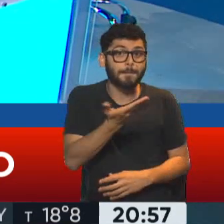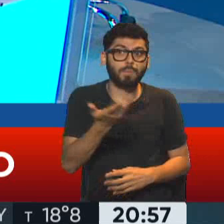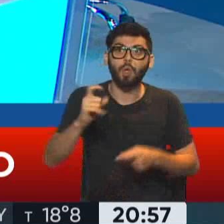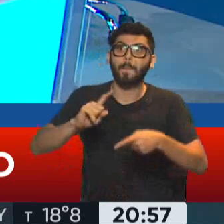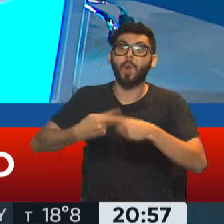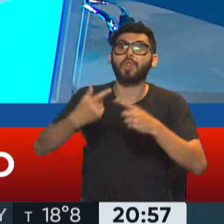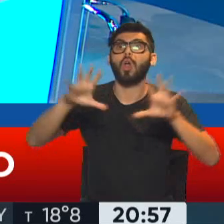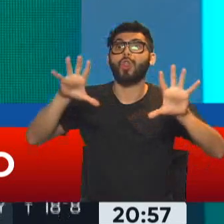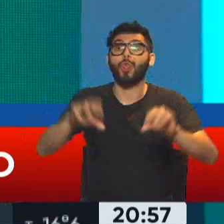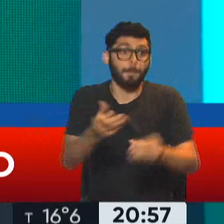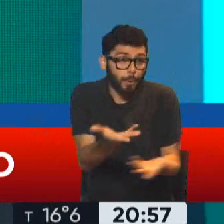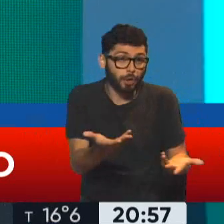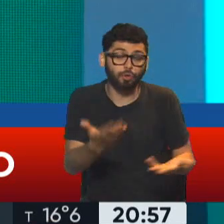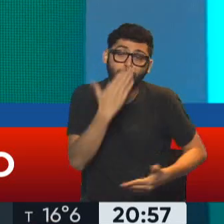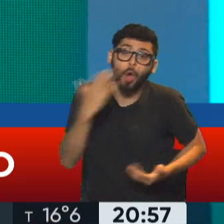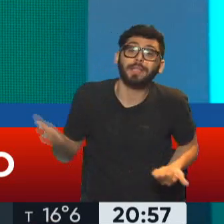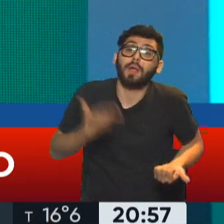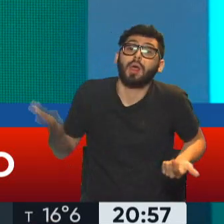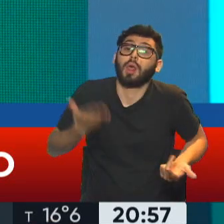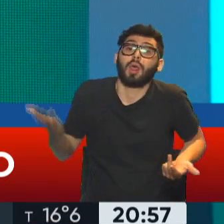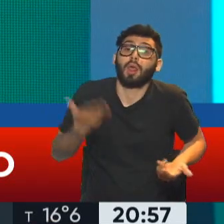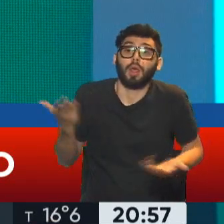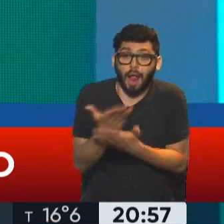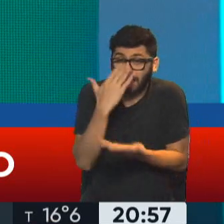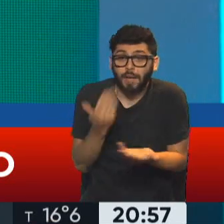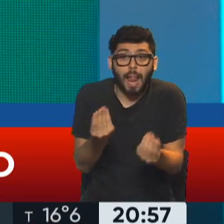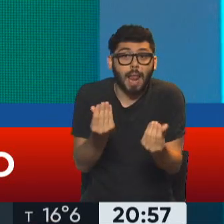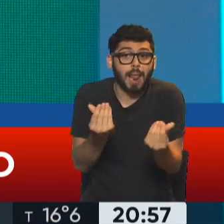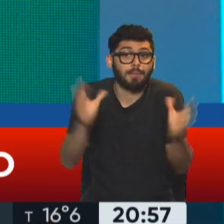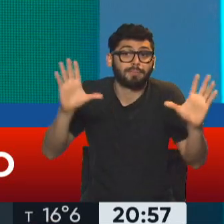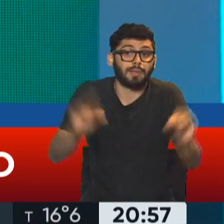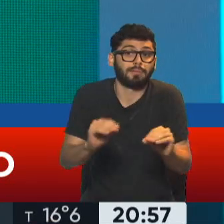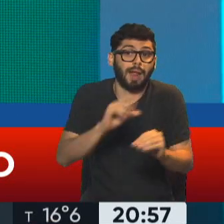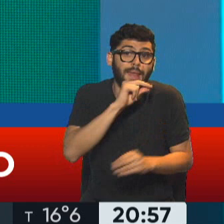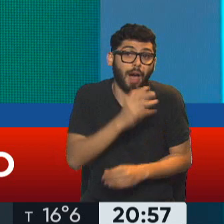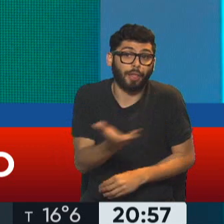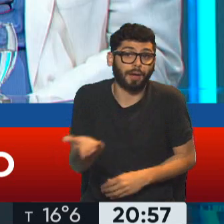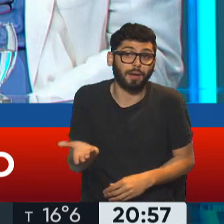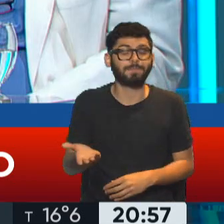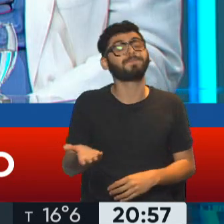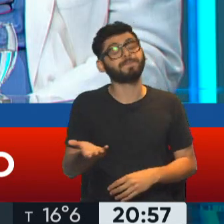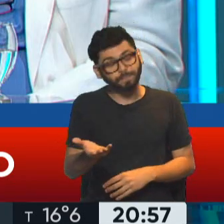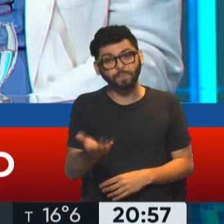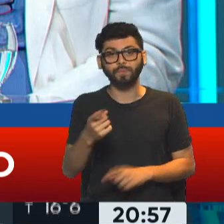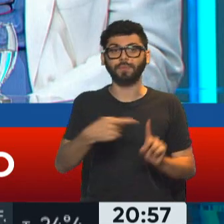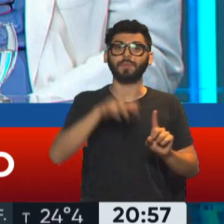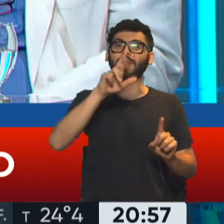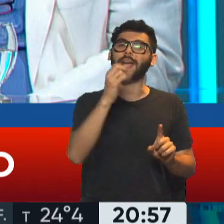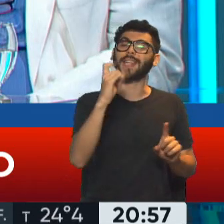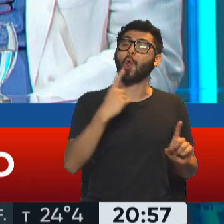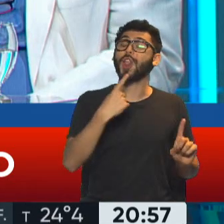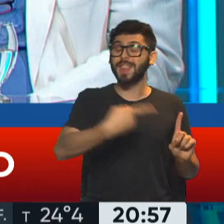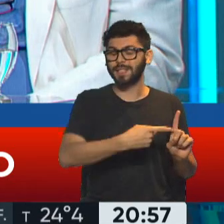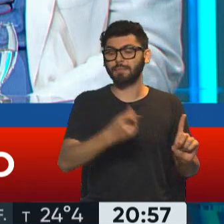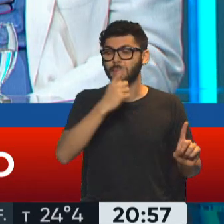política, entonces. Si vale todo, no vale nada. Digo, cuando vale todo, no vale nada, ¿o no? Yo diría, de lo que dice Raúl, diría, ¿se